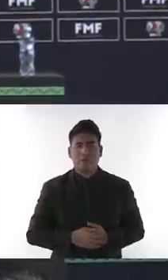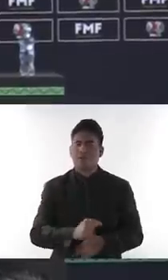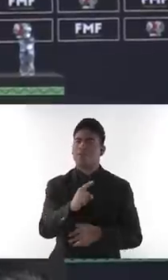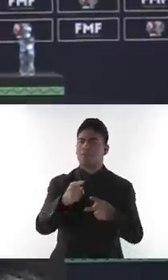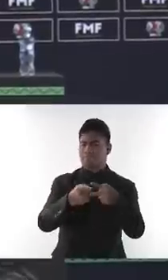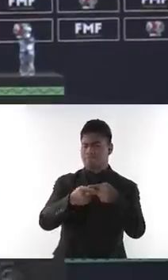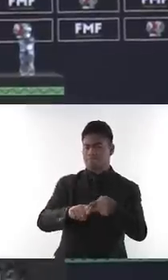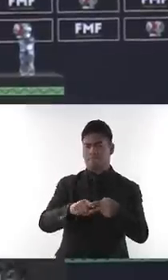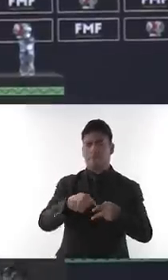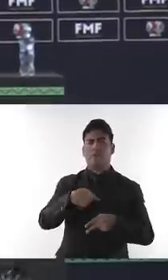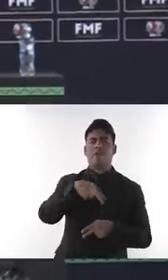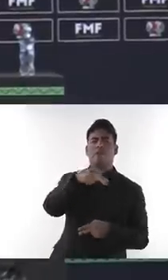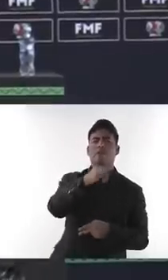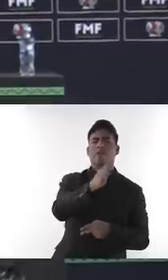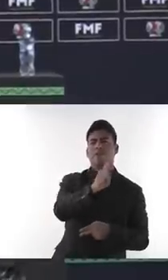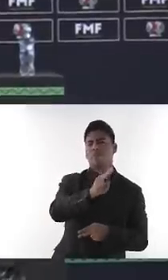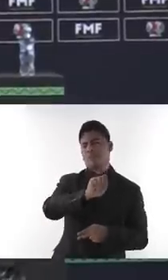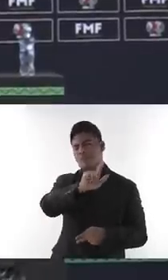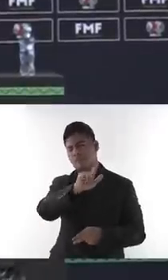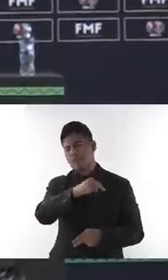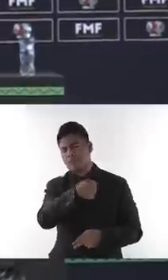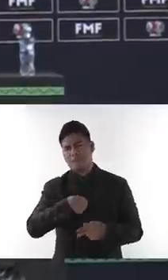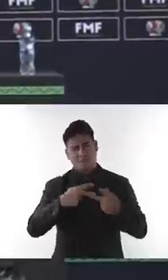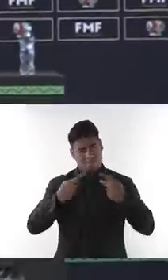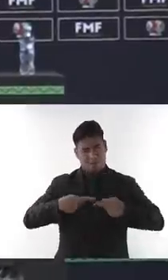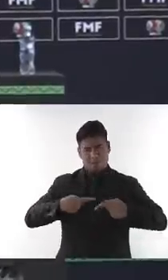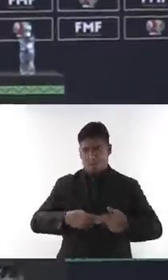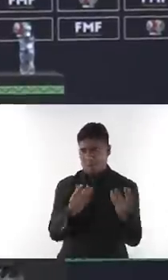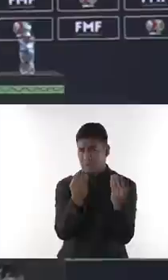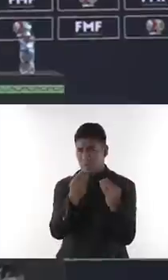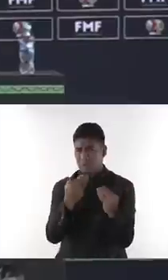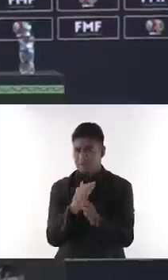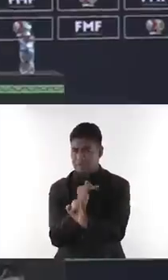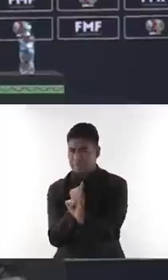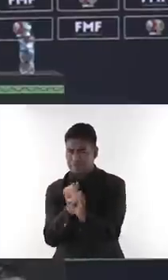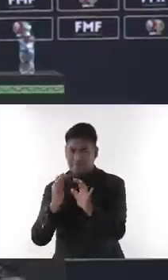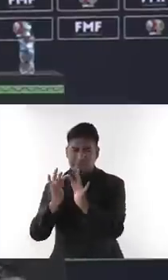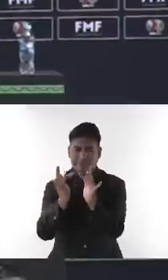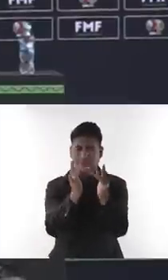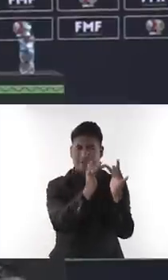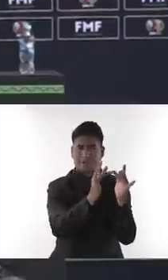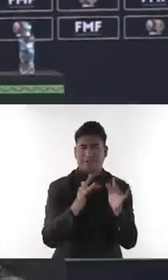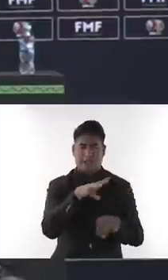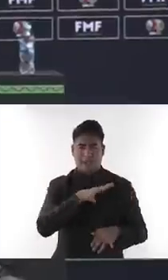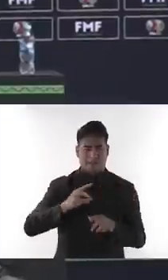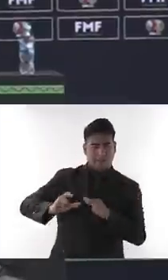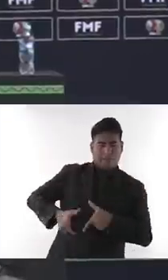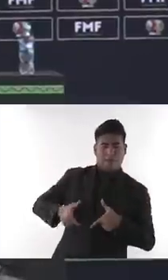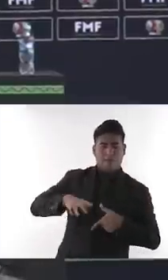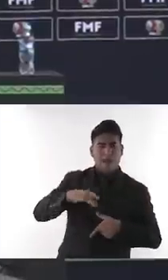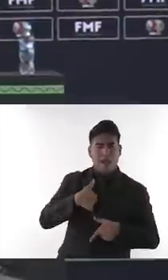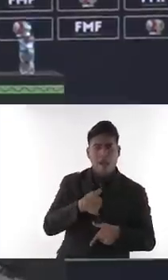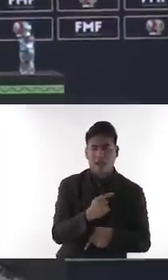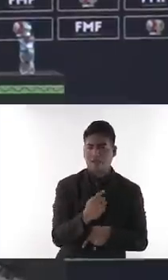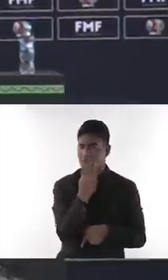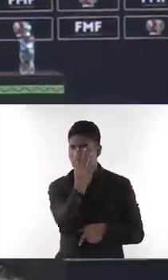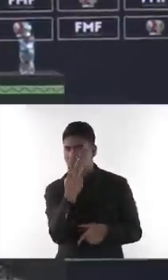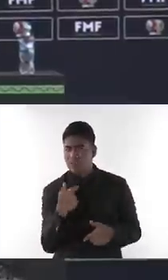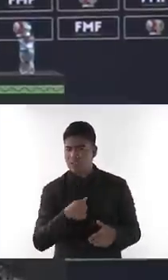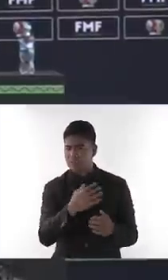inicialmente para Mikel, mucha gente en redes sociales señala que si va a haber tres campeones, si va a tener el mismo valor